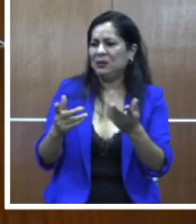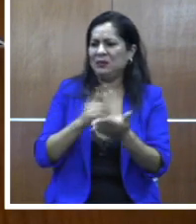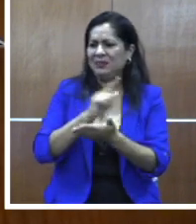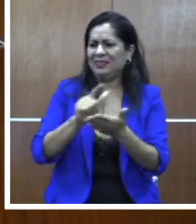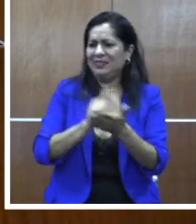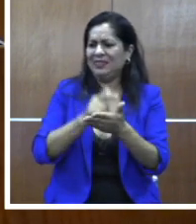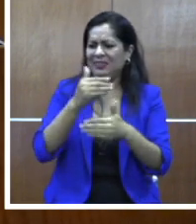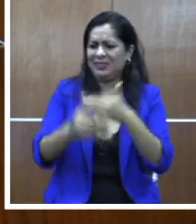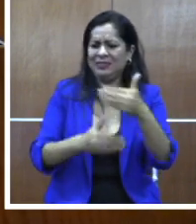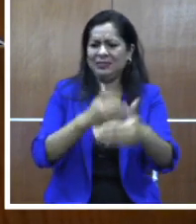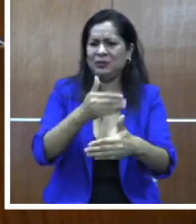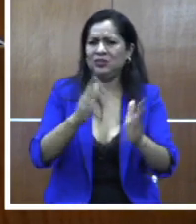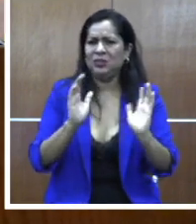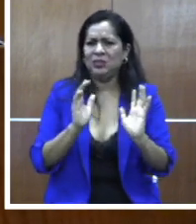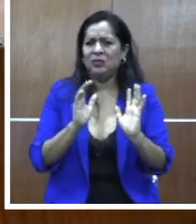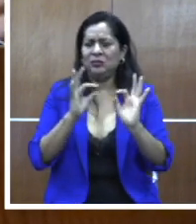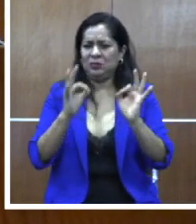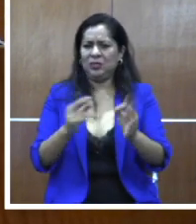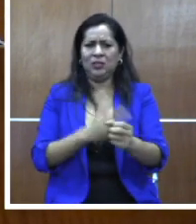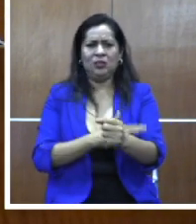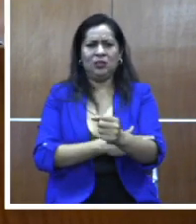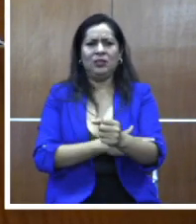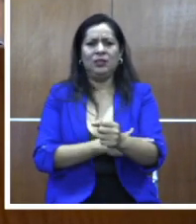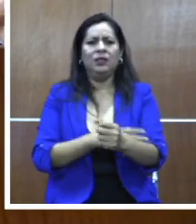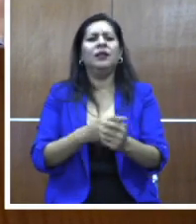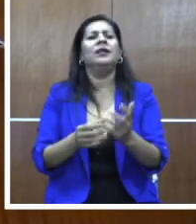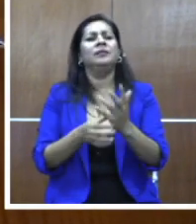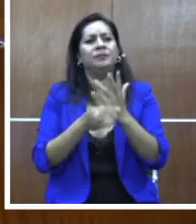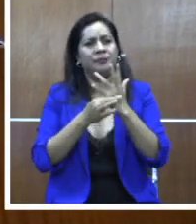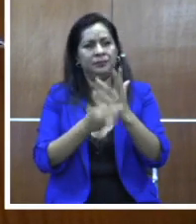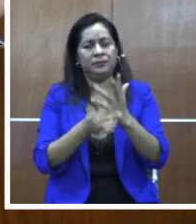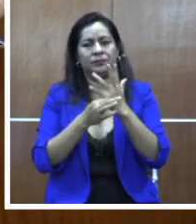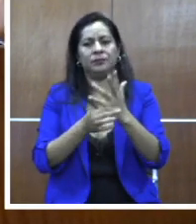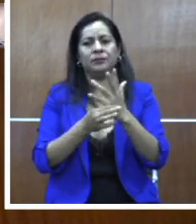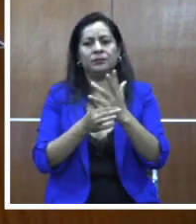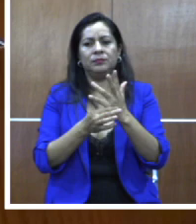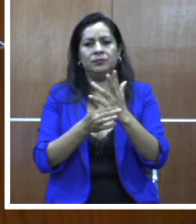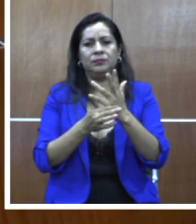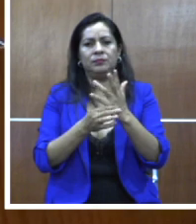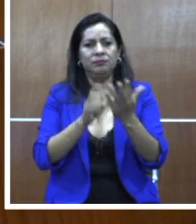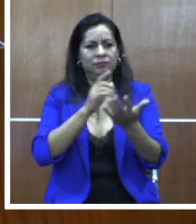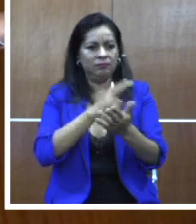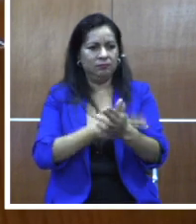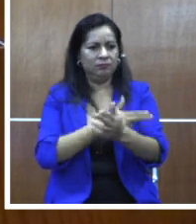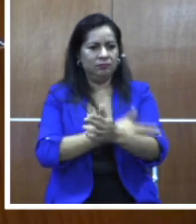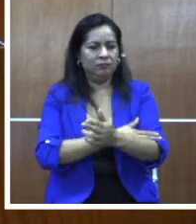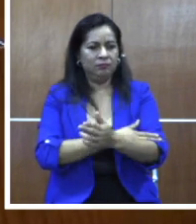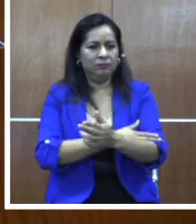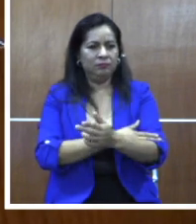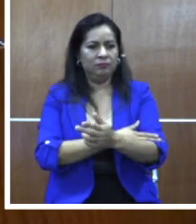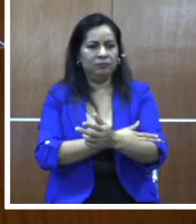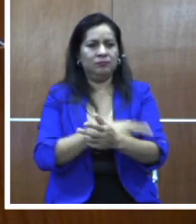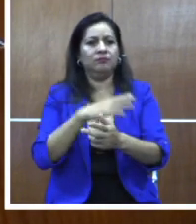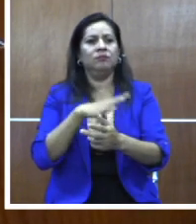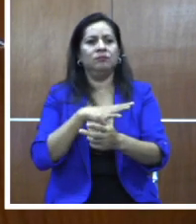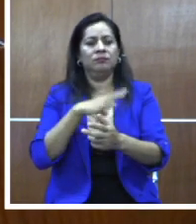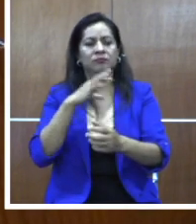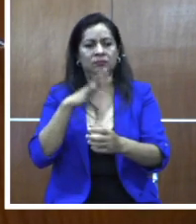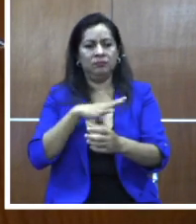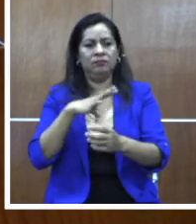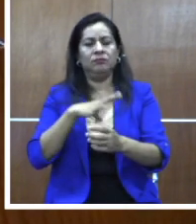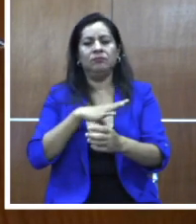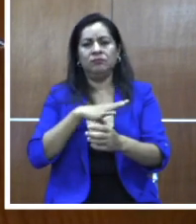este proceso, déjenme decirles que legitimidad es sostener la